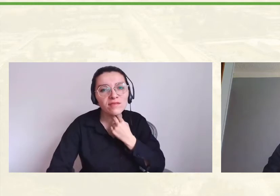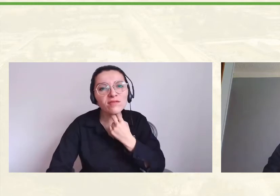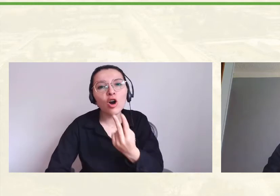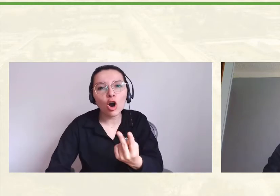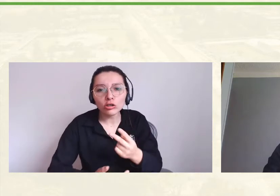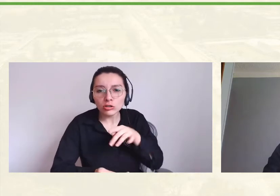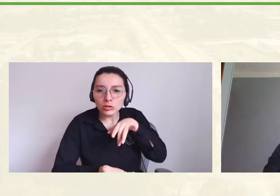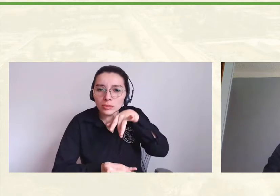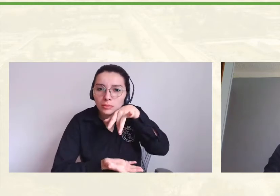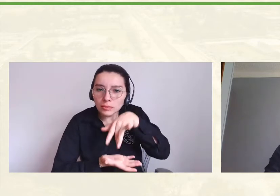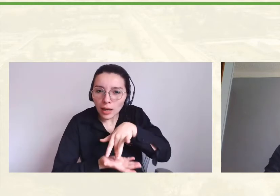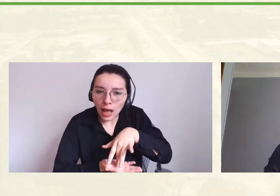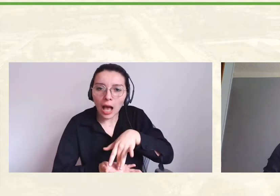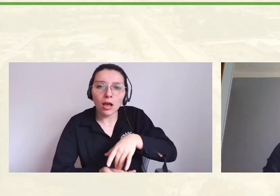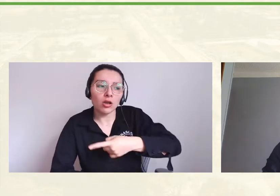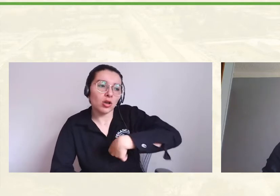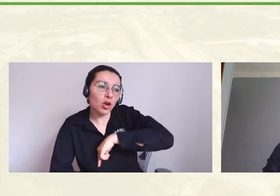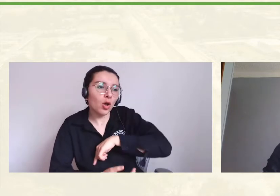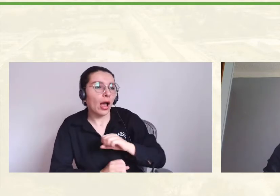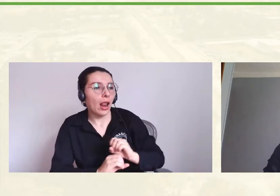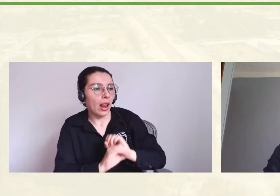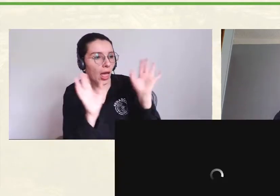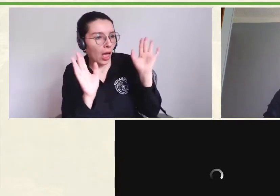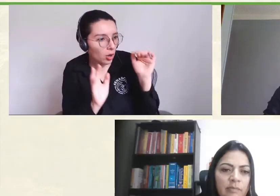esté tenida en cuenta dentro de este proceso.